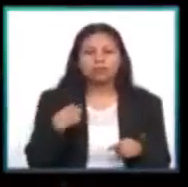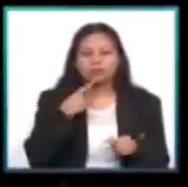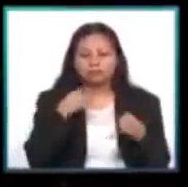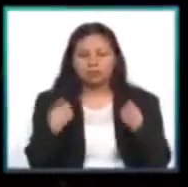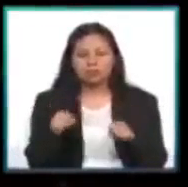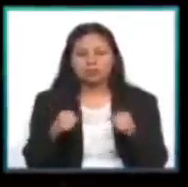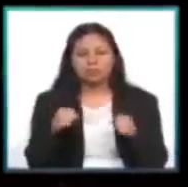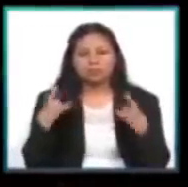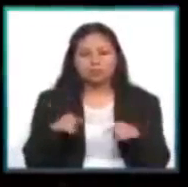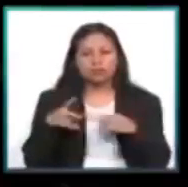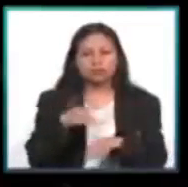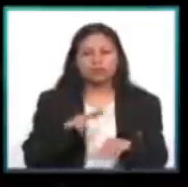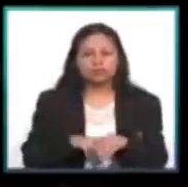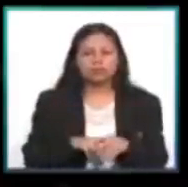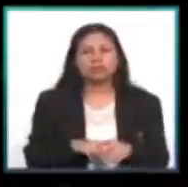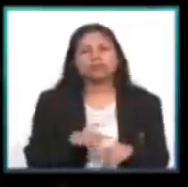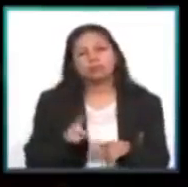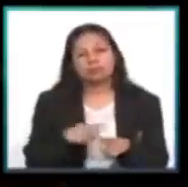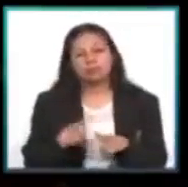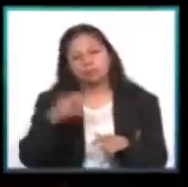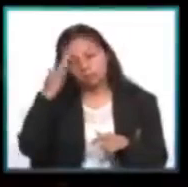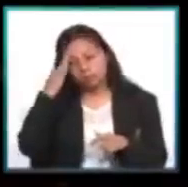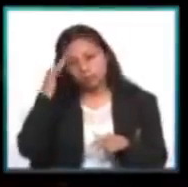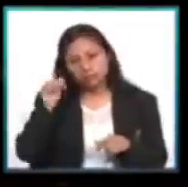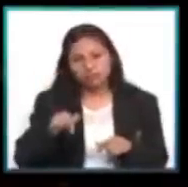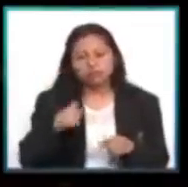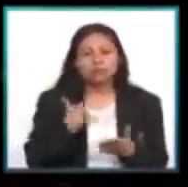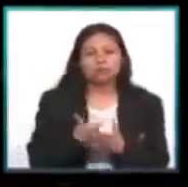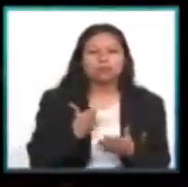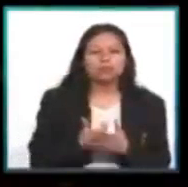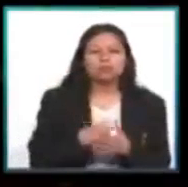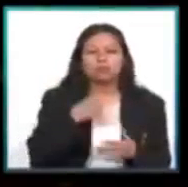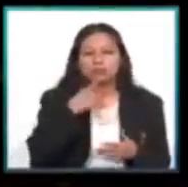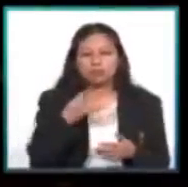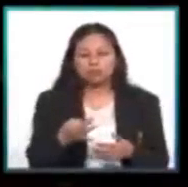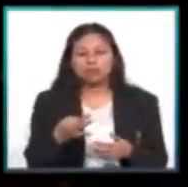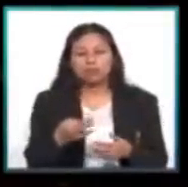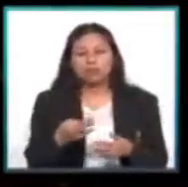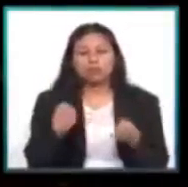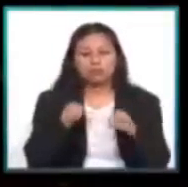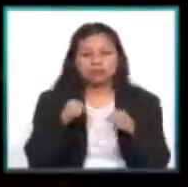actuando de urgencia nacional cuando sabemos que este presupuesto y este dictamen fue